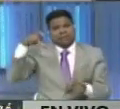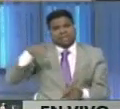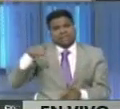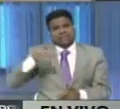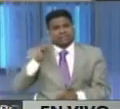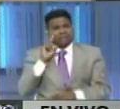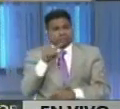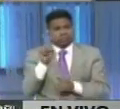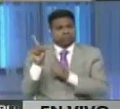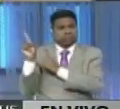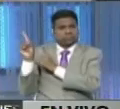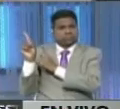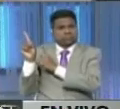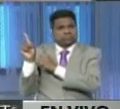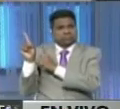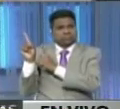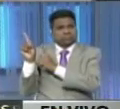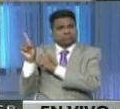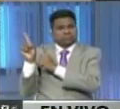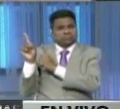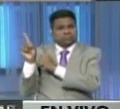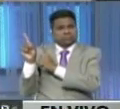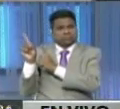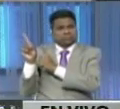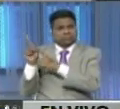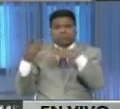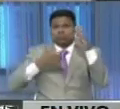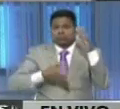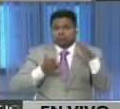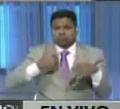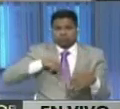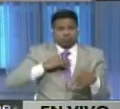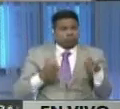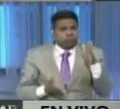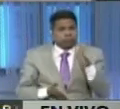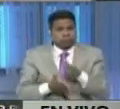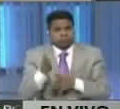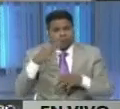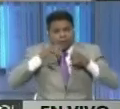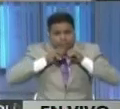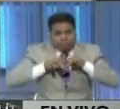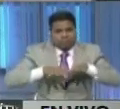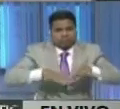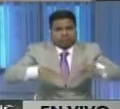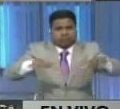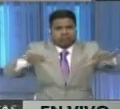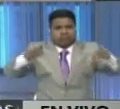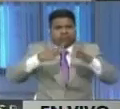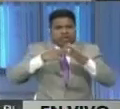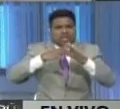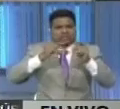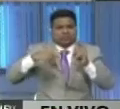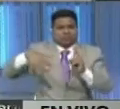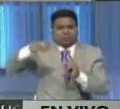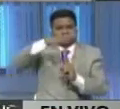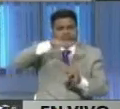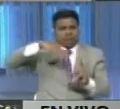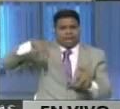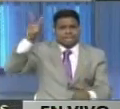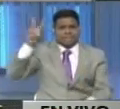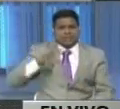el esclarecimiento del hecho nosotros vamos a seguir desplegados a lo largo y ancho del territorio venezolano